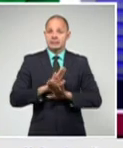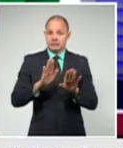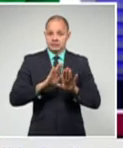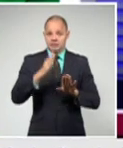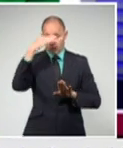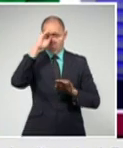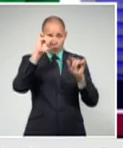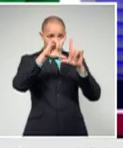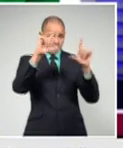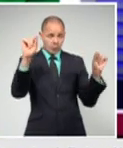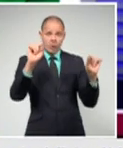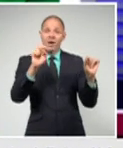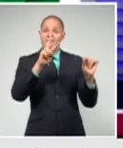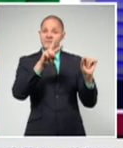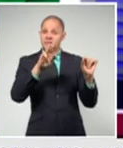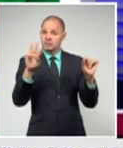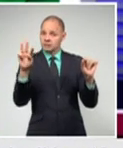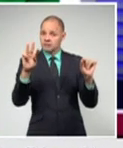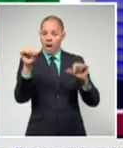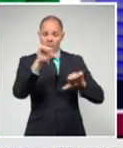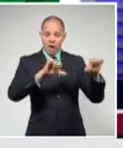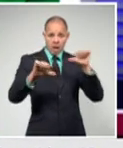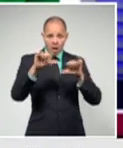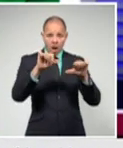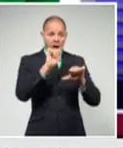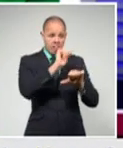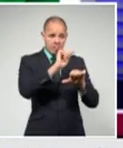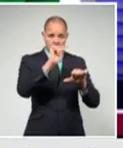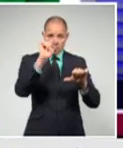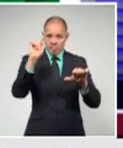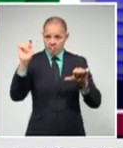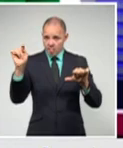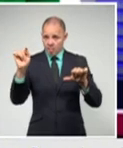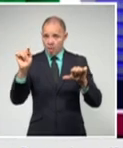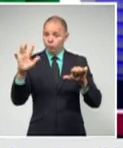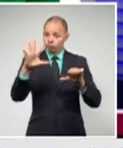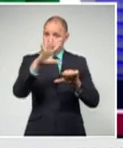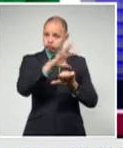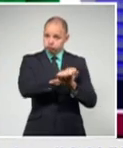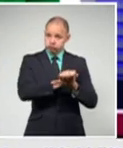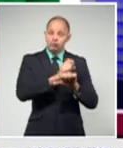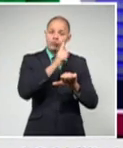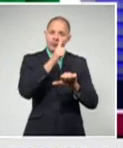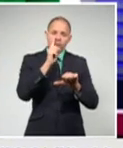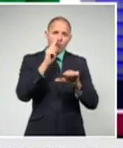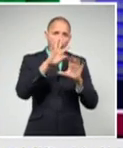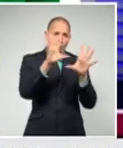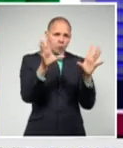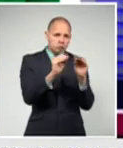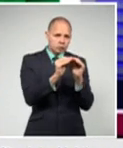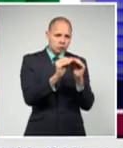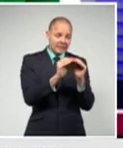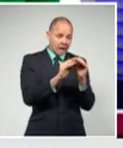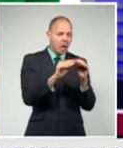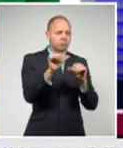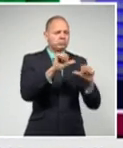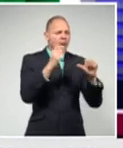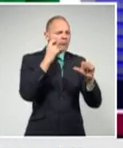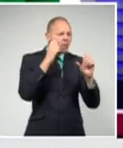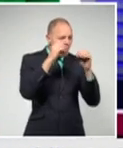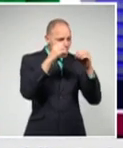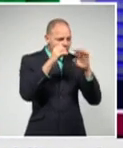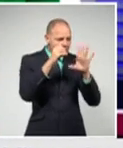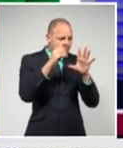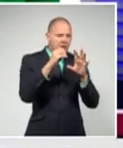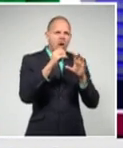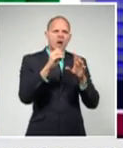de biología molecular que trabajan en esta actividad, y como resultado del análisis de estas